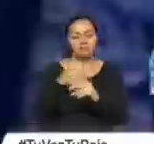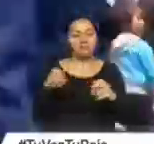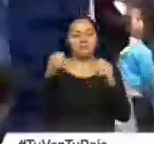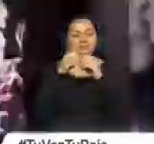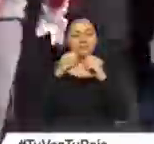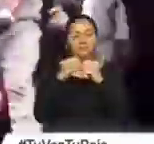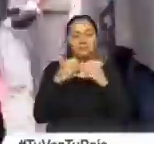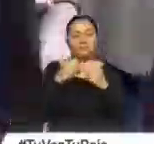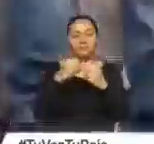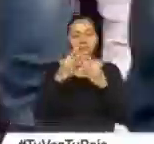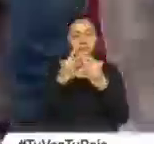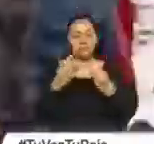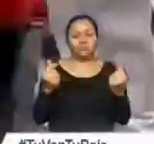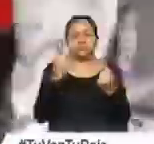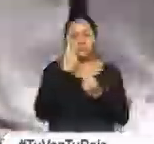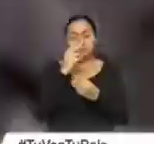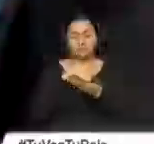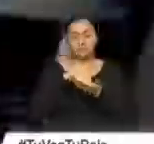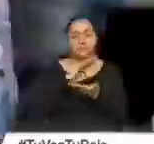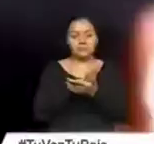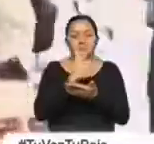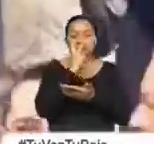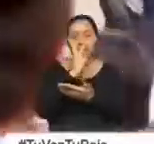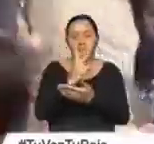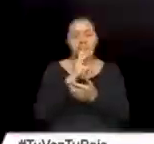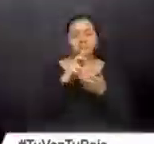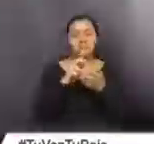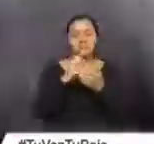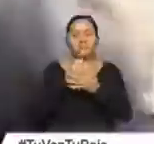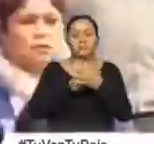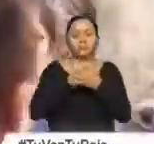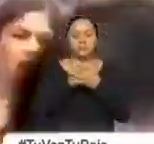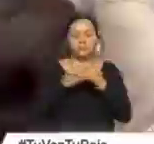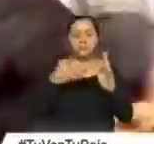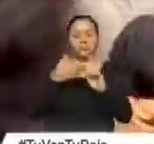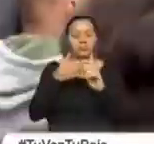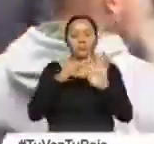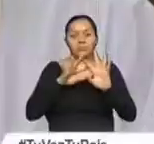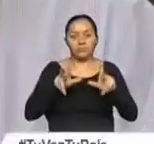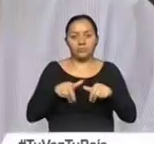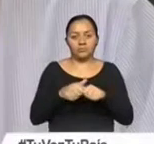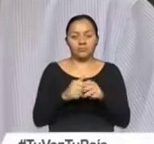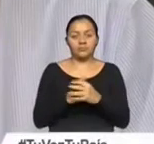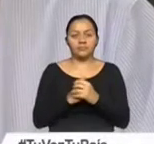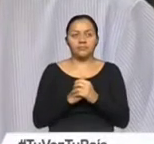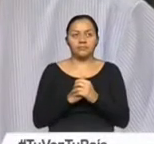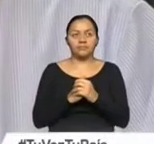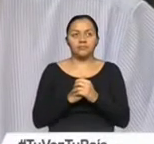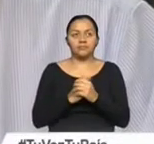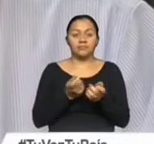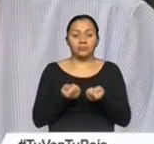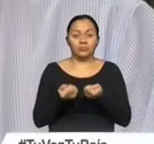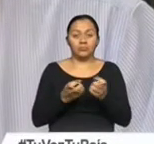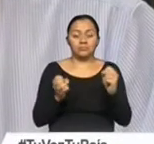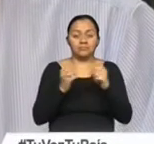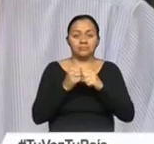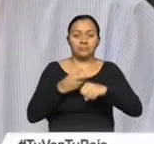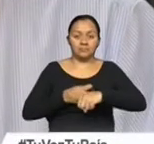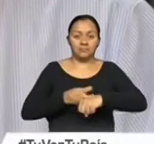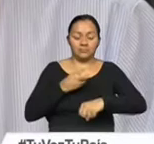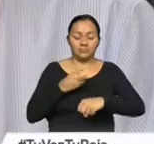la evasión, se constituye en una herramienta fiscal para la lucha contra la corrupción. Controles más estrictos,